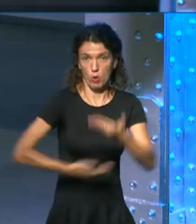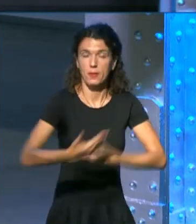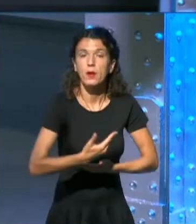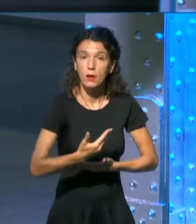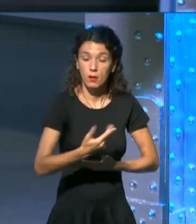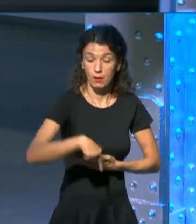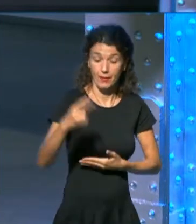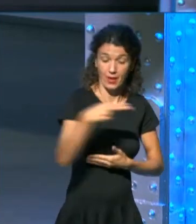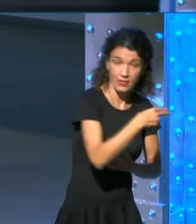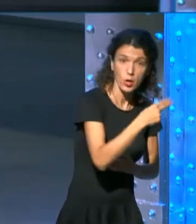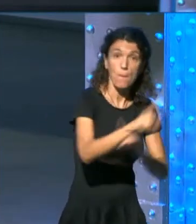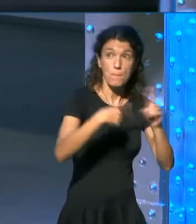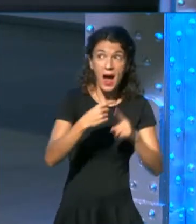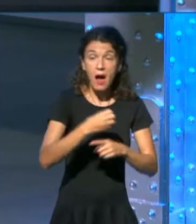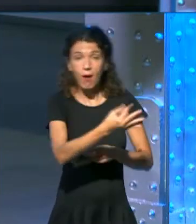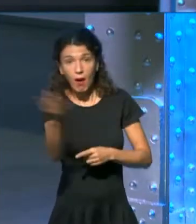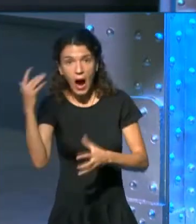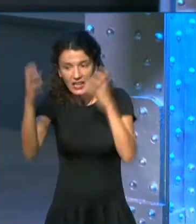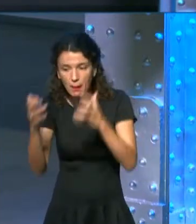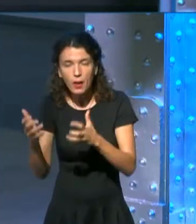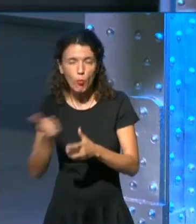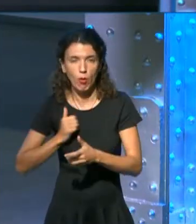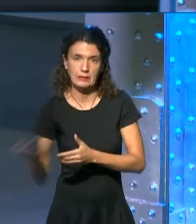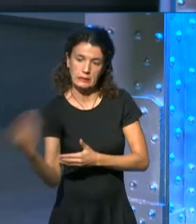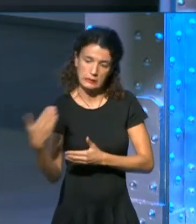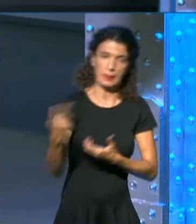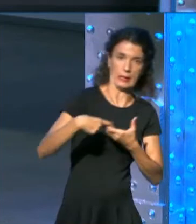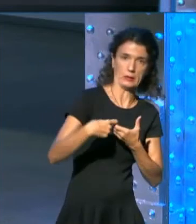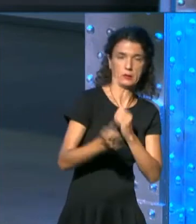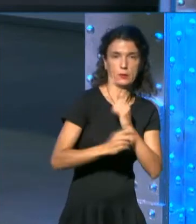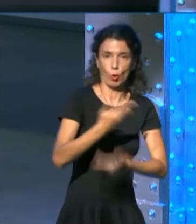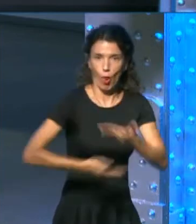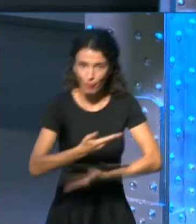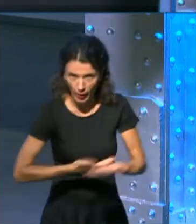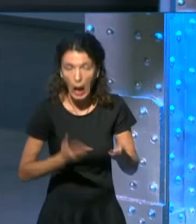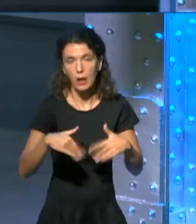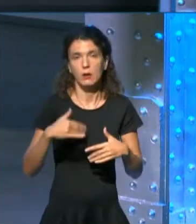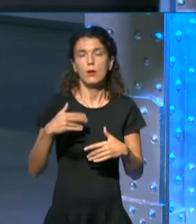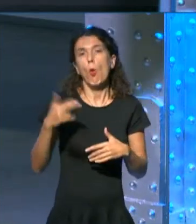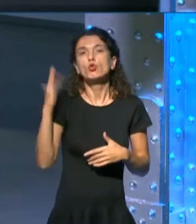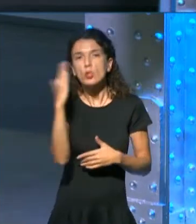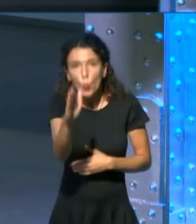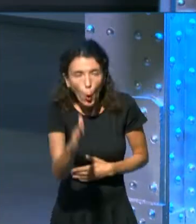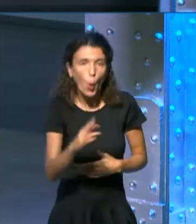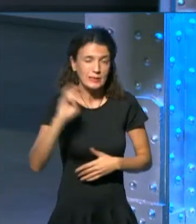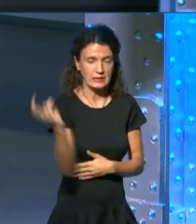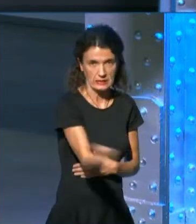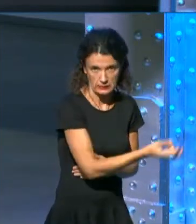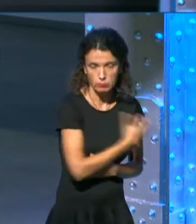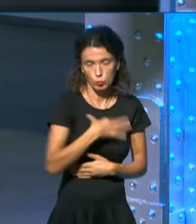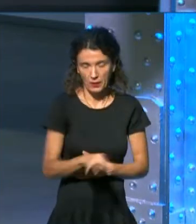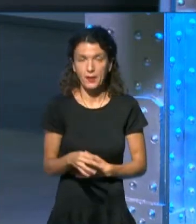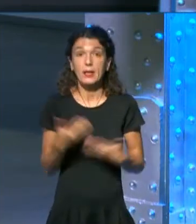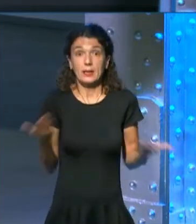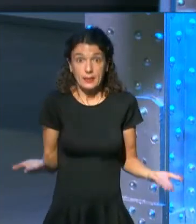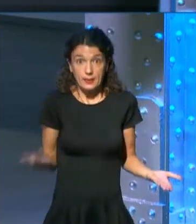entre ellos, involucrar a los que pasan por allí, a los tiburones, a las tortugas, y al final las pobres sardinas lo pasan muy mal. ¿De acuerdo?